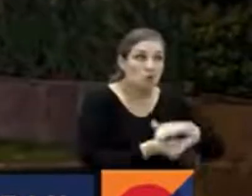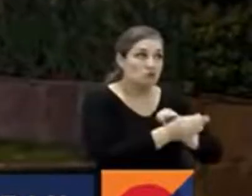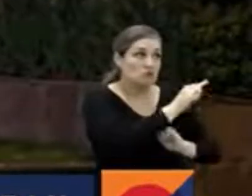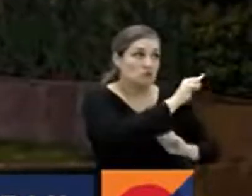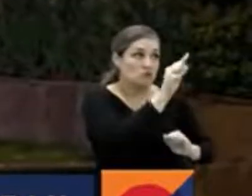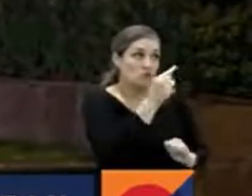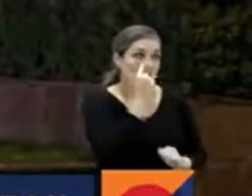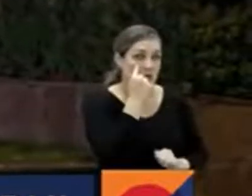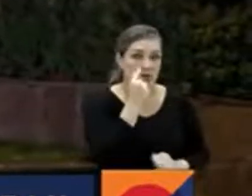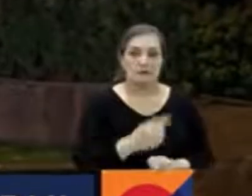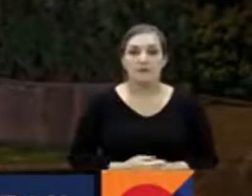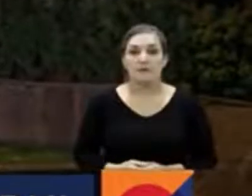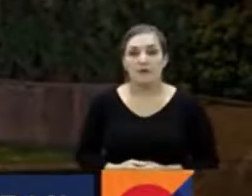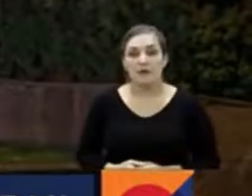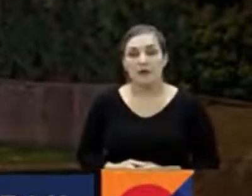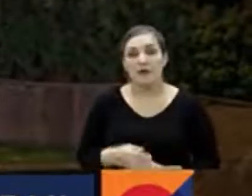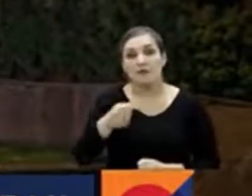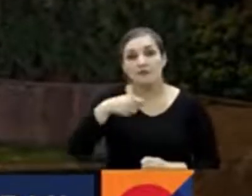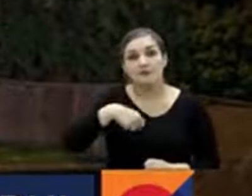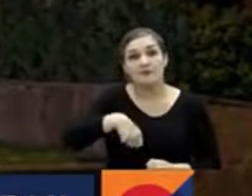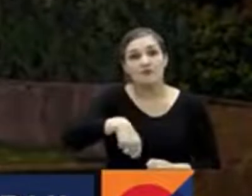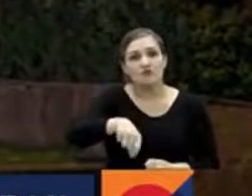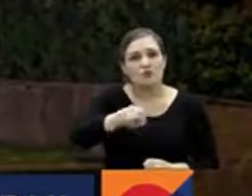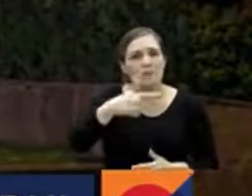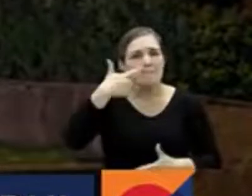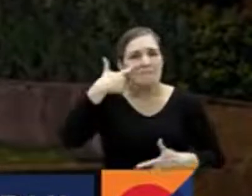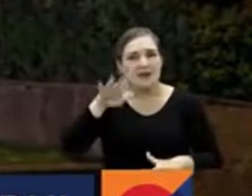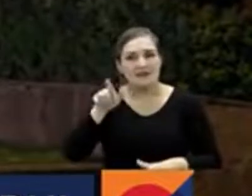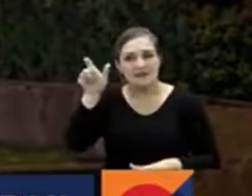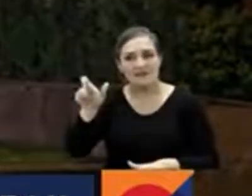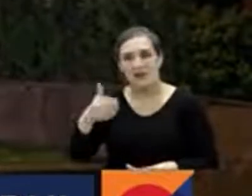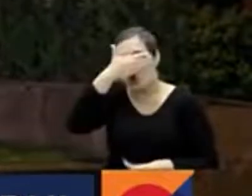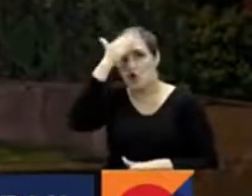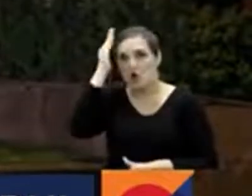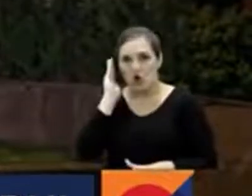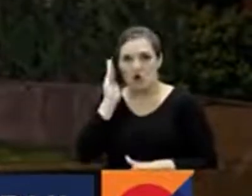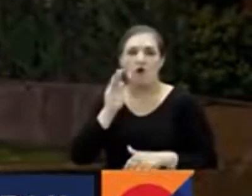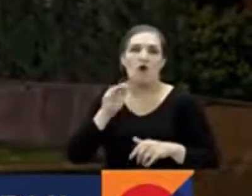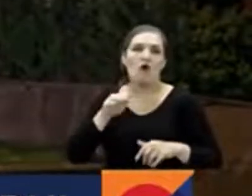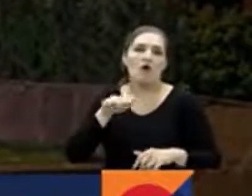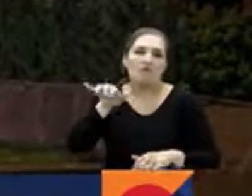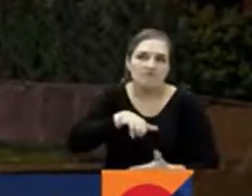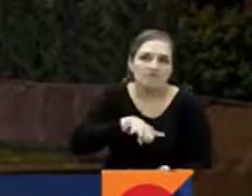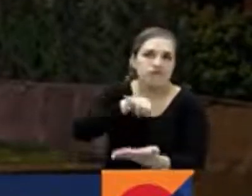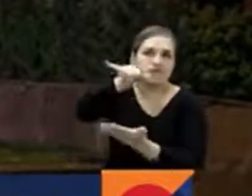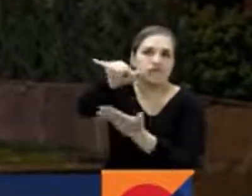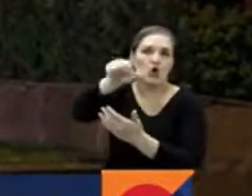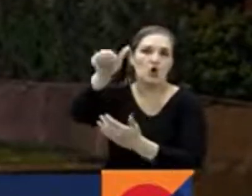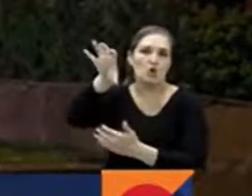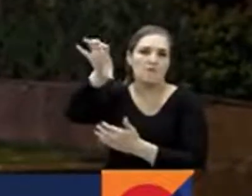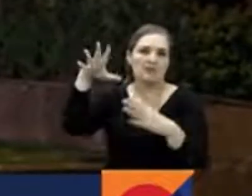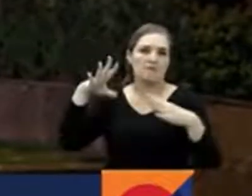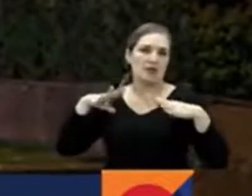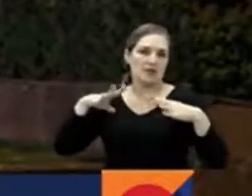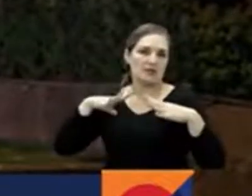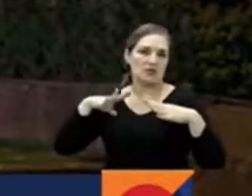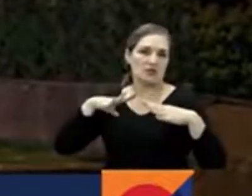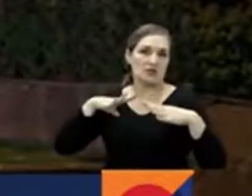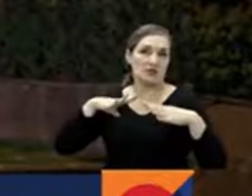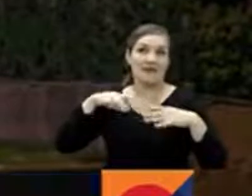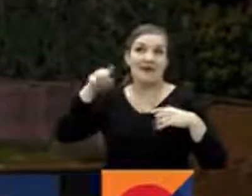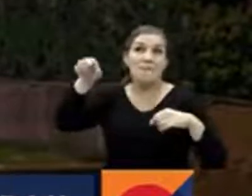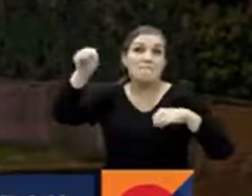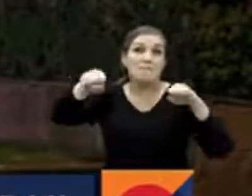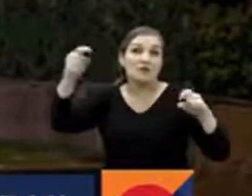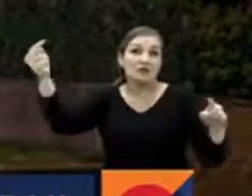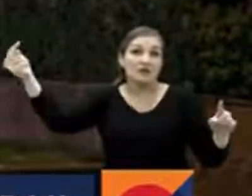Conocimos que en un par de días Rodolfo Hernández tomará unas vacaciones en el exterior. Por lo pronto, si llega a darse una visita a Bogotá, sería